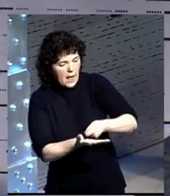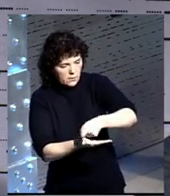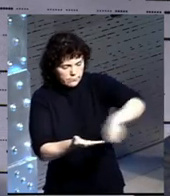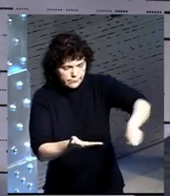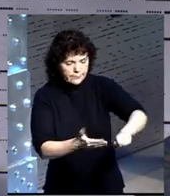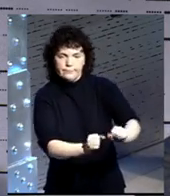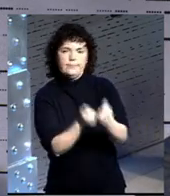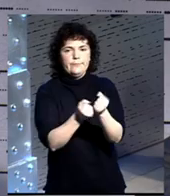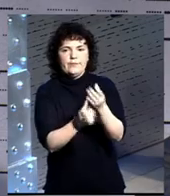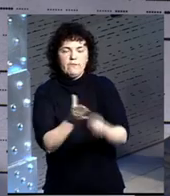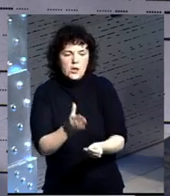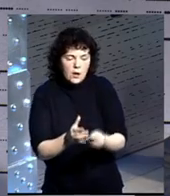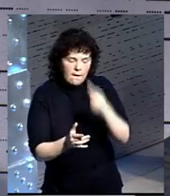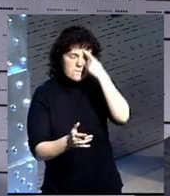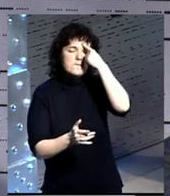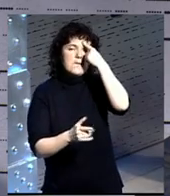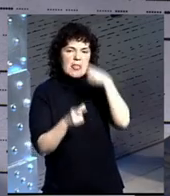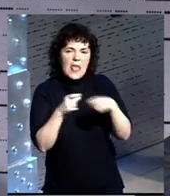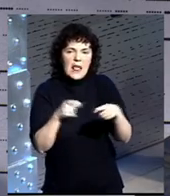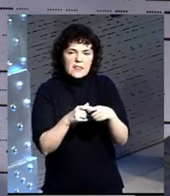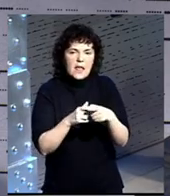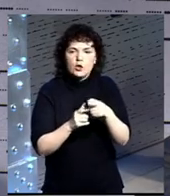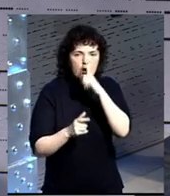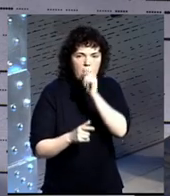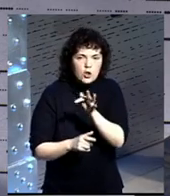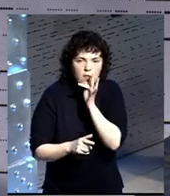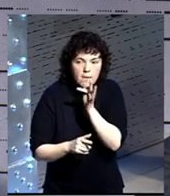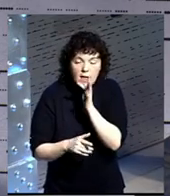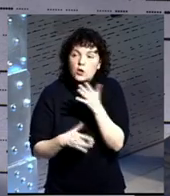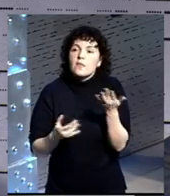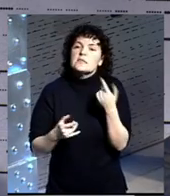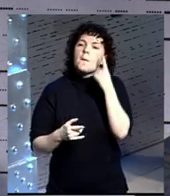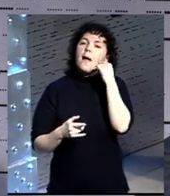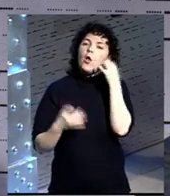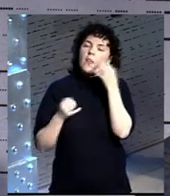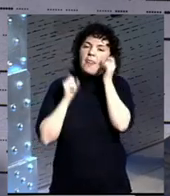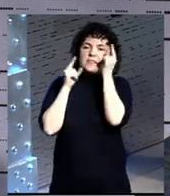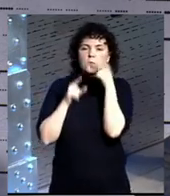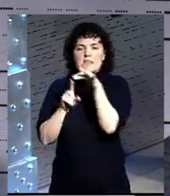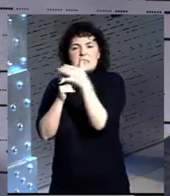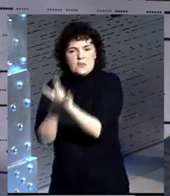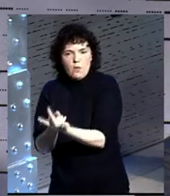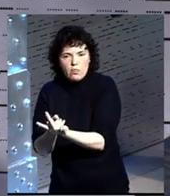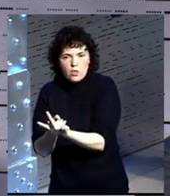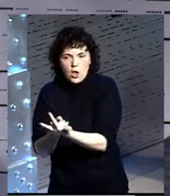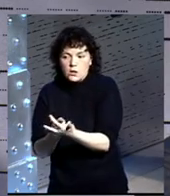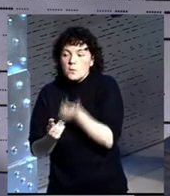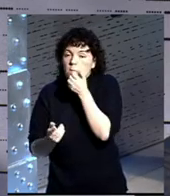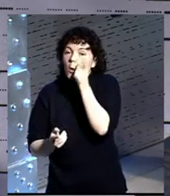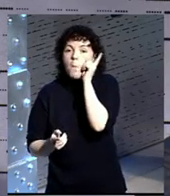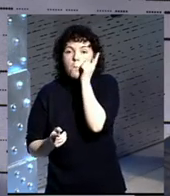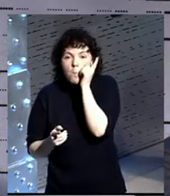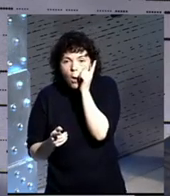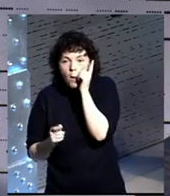tarjeta. Entonces, lo que tiene que ser capaz el banco es de darse cuenta que el cliente está en esa situación, y cuando intente encender su teléfono móvil y conectarse